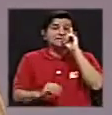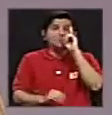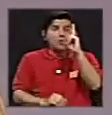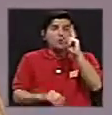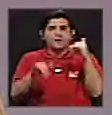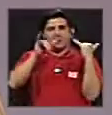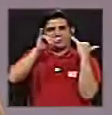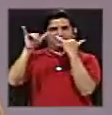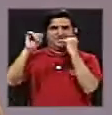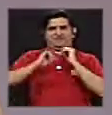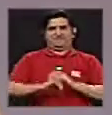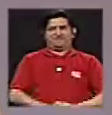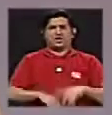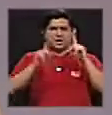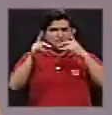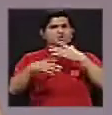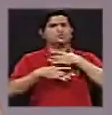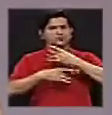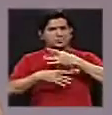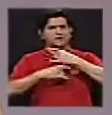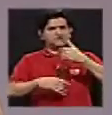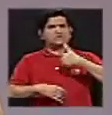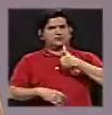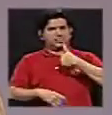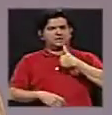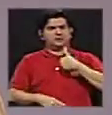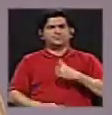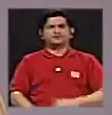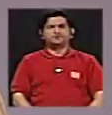porque hay gente interesada en